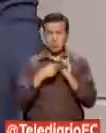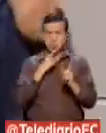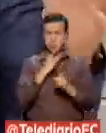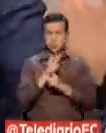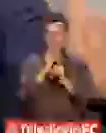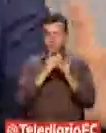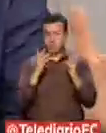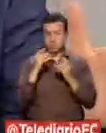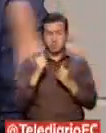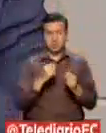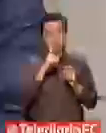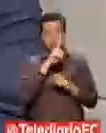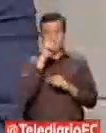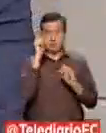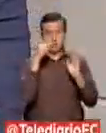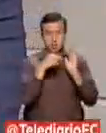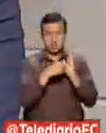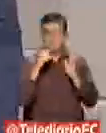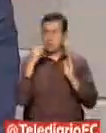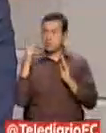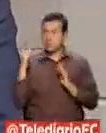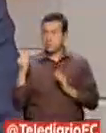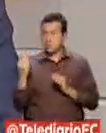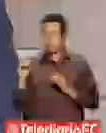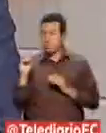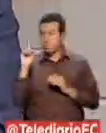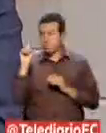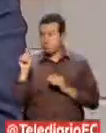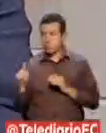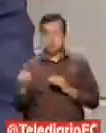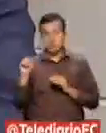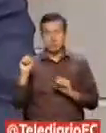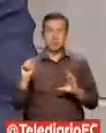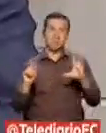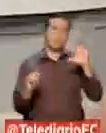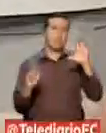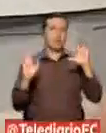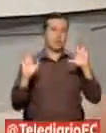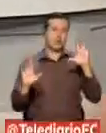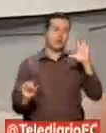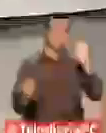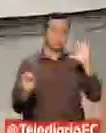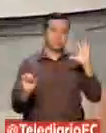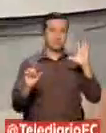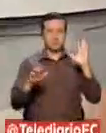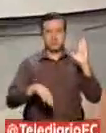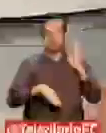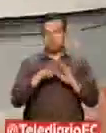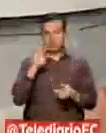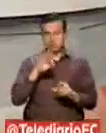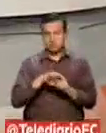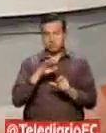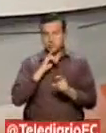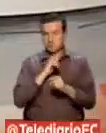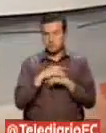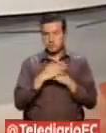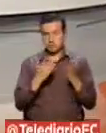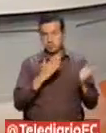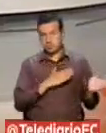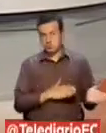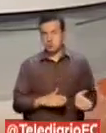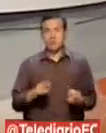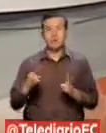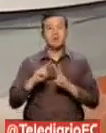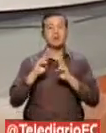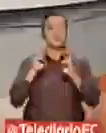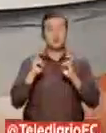Si hay quien invierte 100 mil versus el que invierte 1,000, como claro, te decía, se va a sentir. Claro, por supuesto. habían elecciones más todavía. Y como te decía yo un poco, el tema